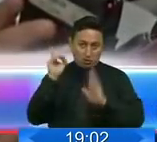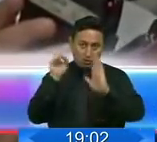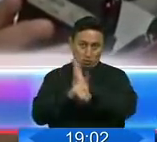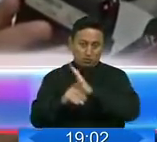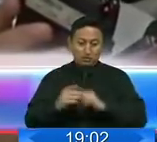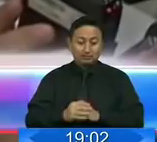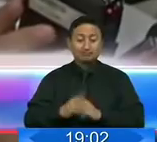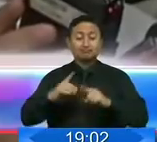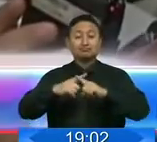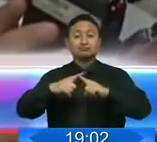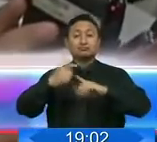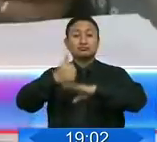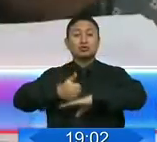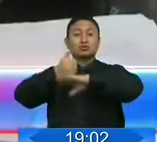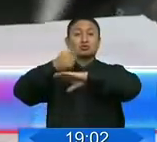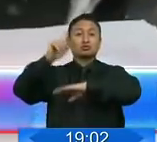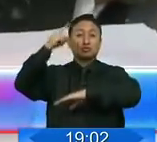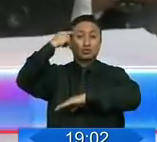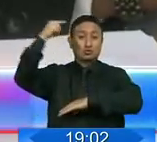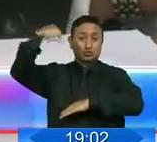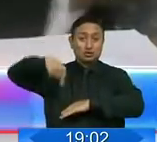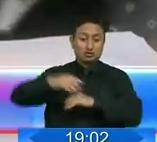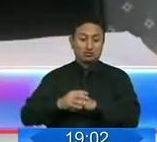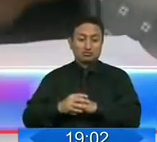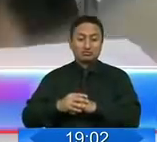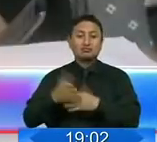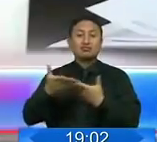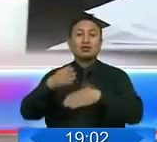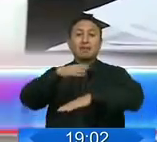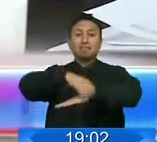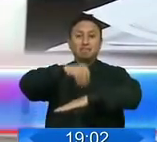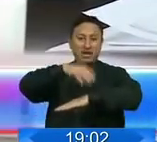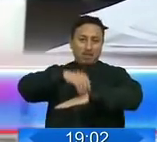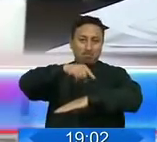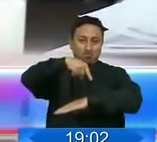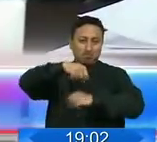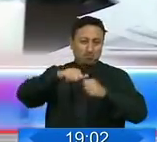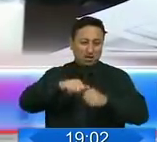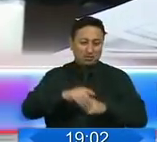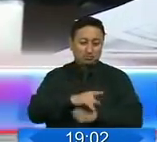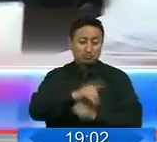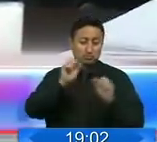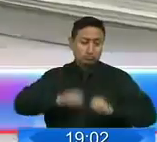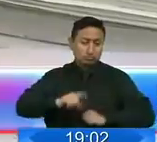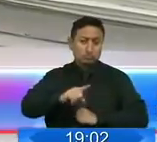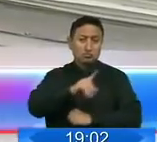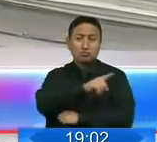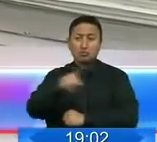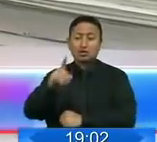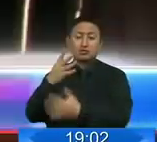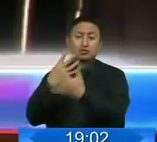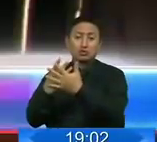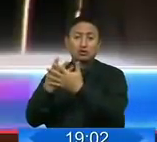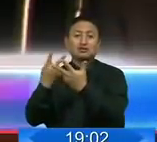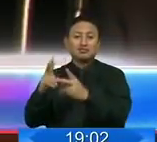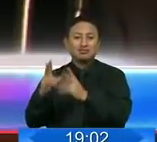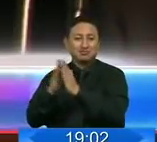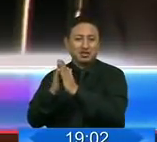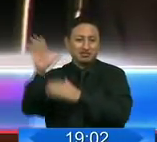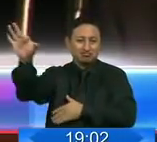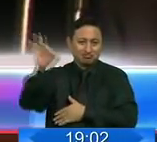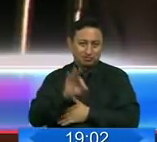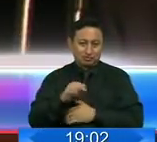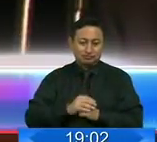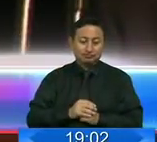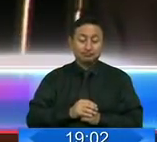régimen de Correa fue destituido y permanece en Miami. Contra él pesan órdenes de prisión y también se pide su extradición. Fernando Alvarado, quien estuvo